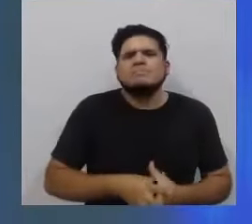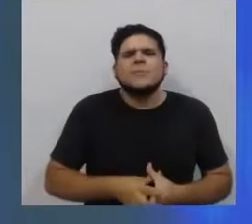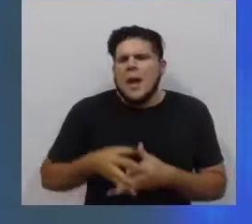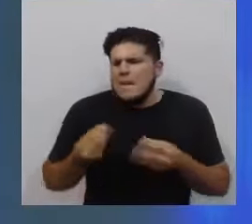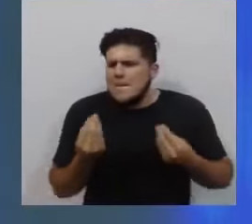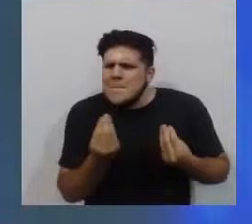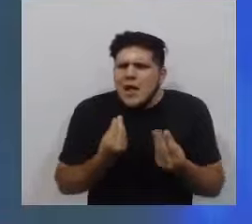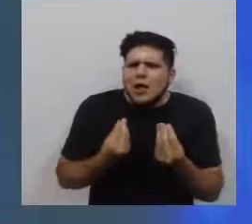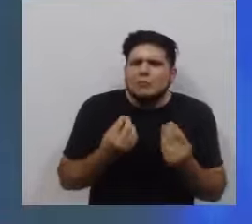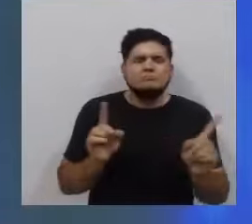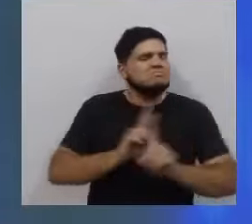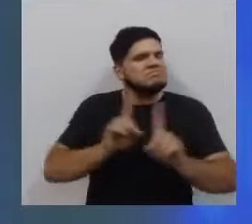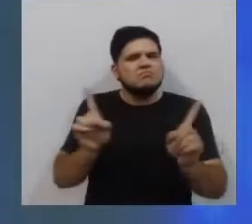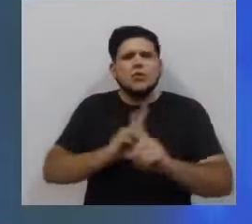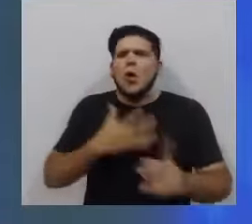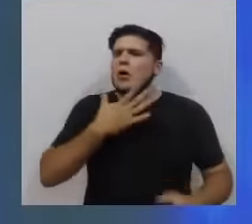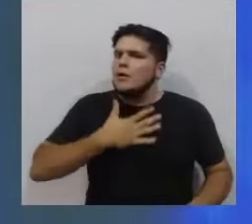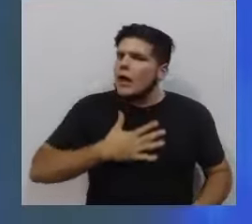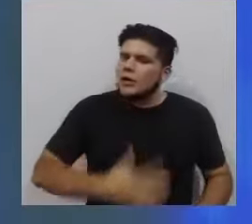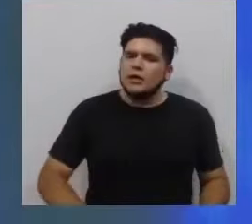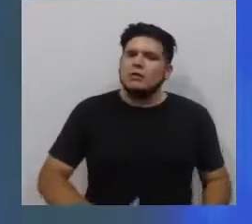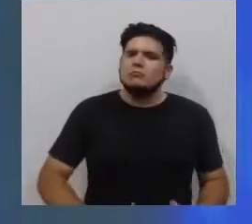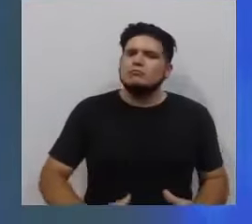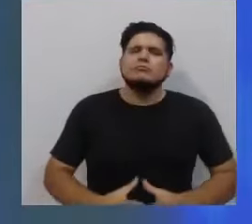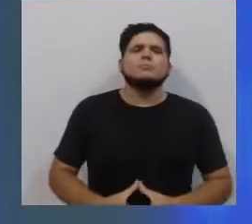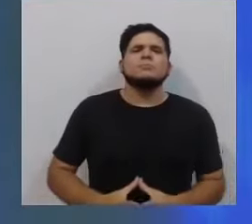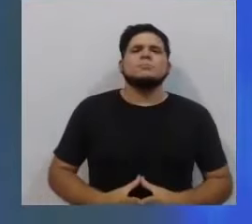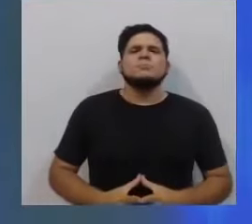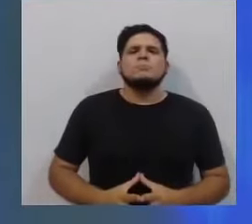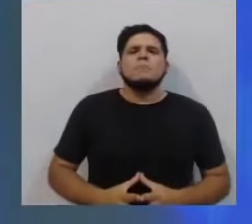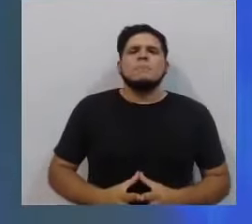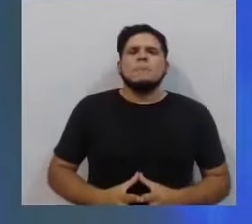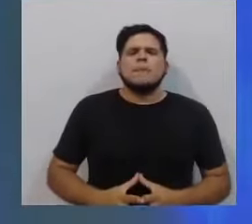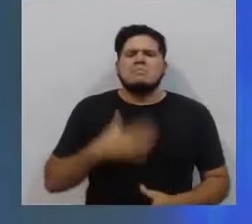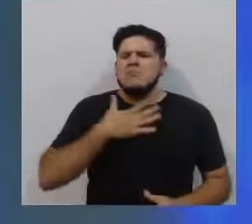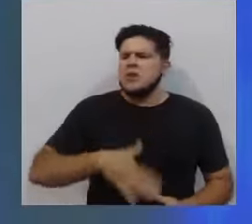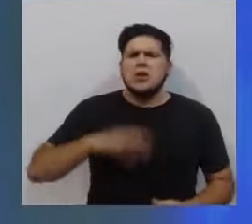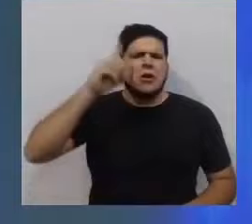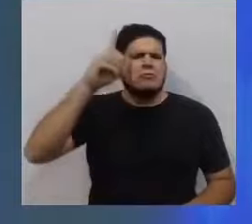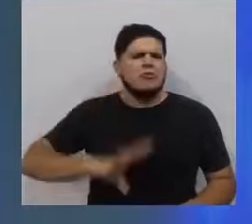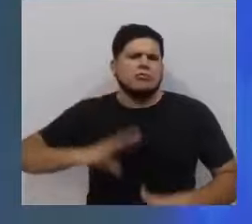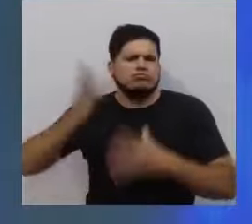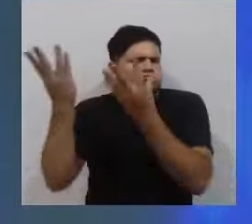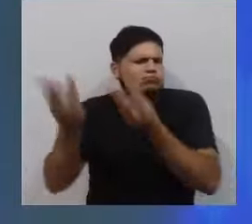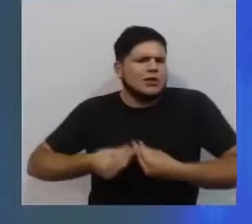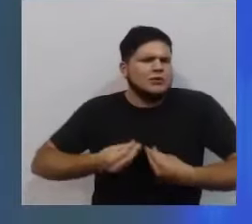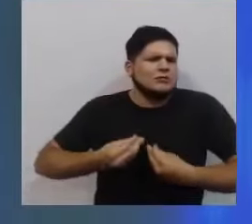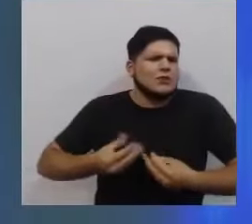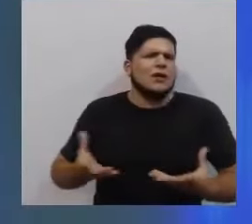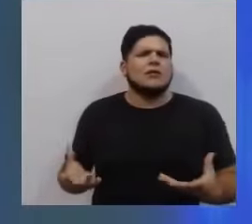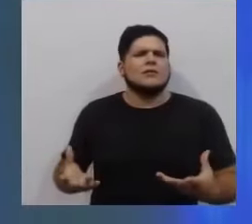él si dios lo dijo y usted allí va a llegar si dios está en el asunto en la agenda de dios las cosas